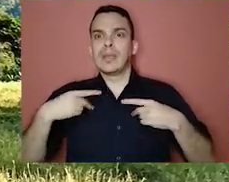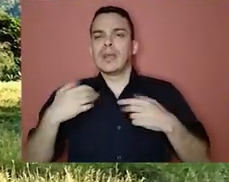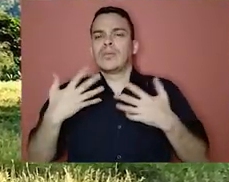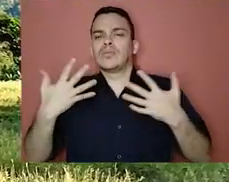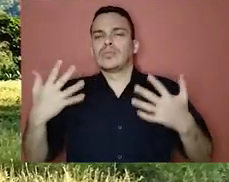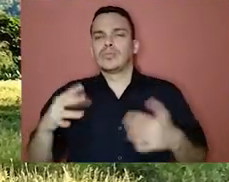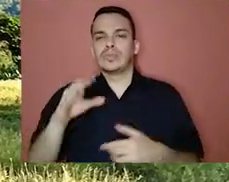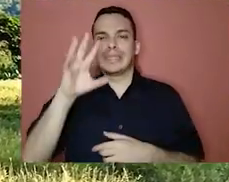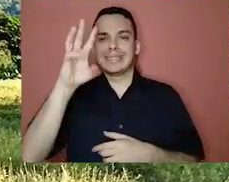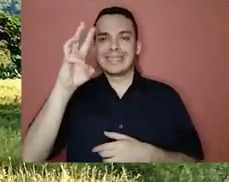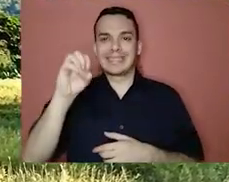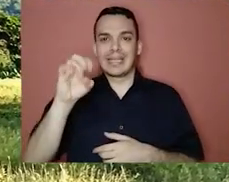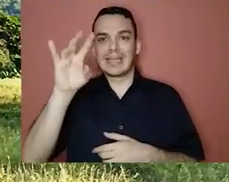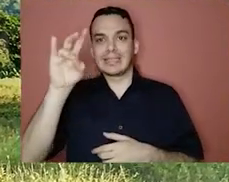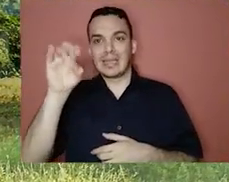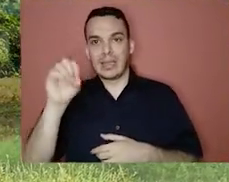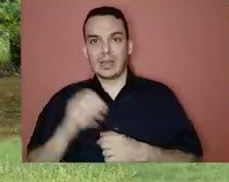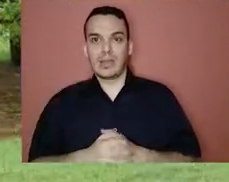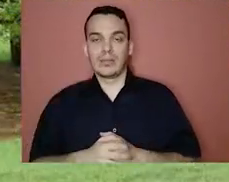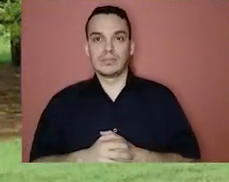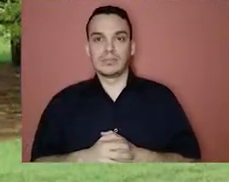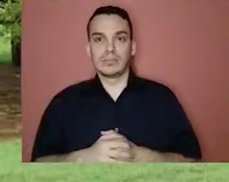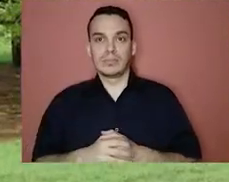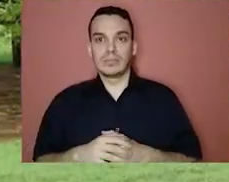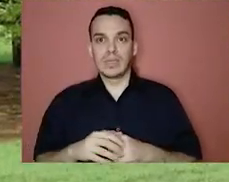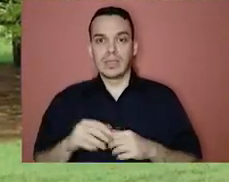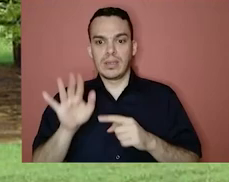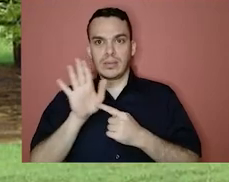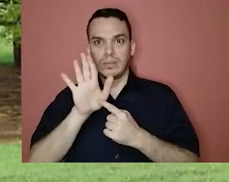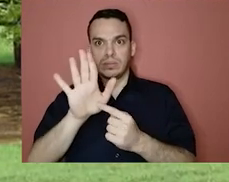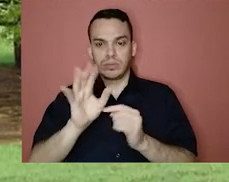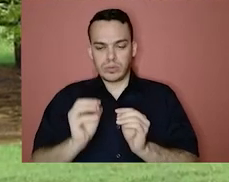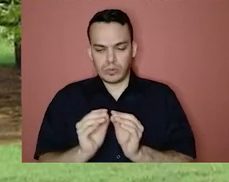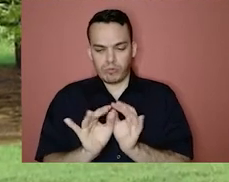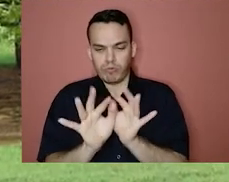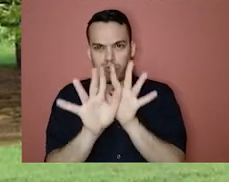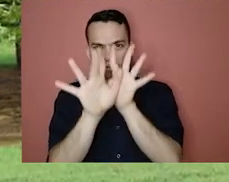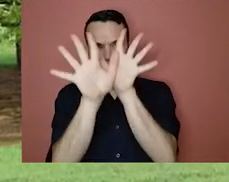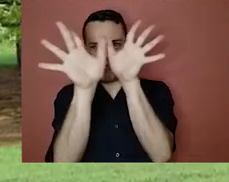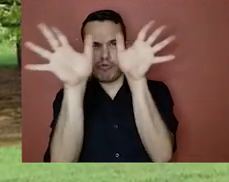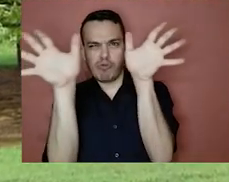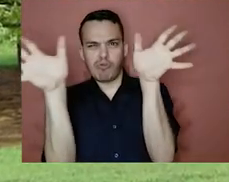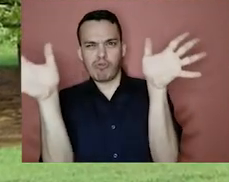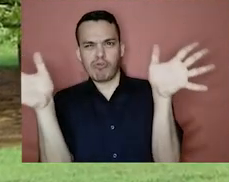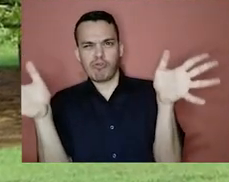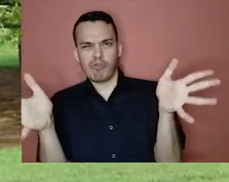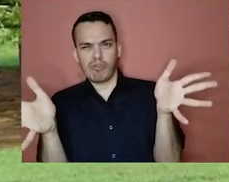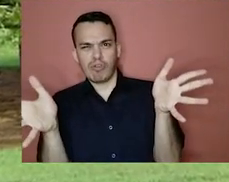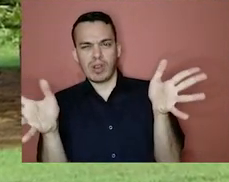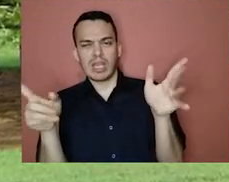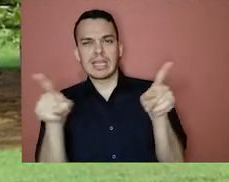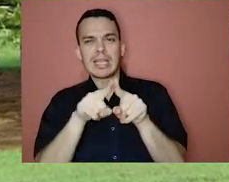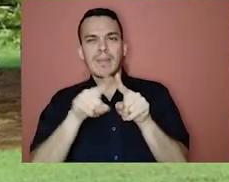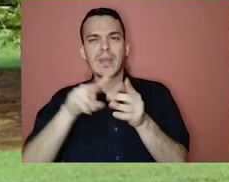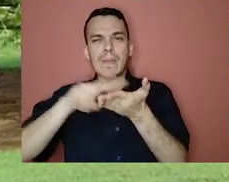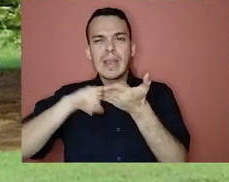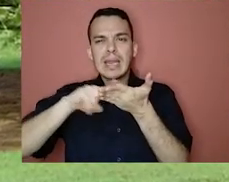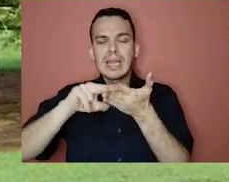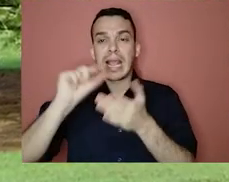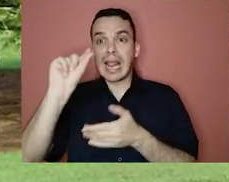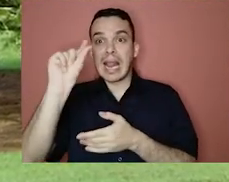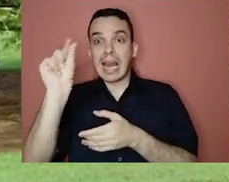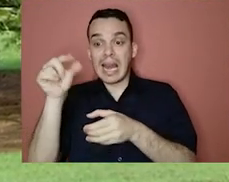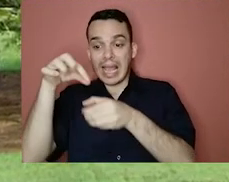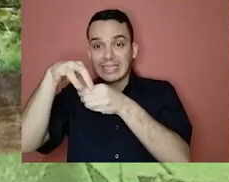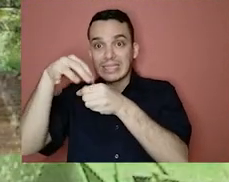60 y 70 años. Su característica más notable es la extensa frondosidad de sus ramas y el permanente verdor de la